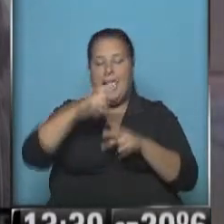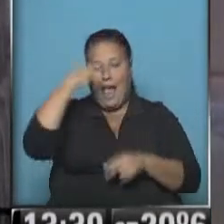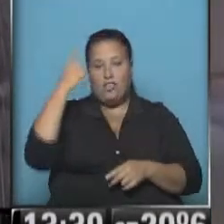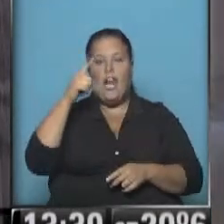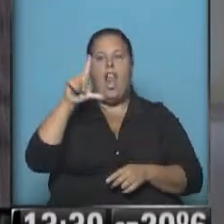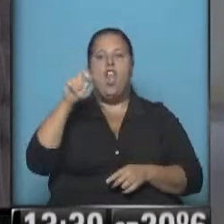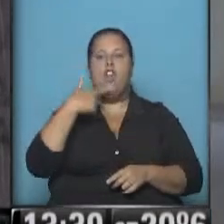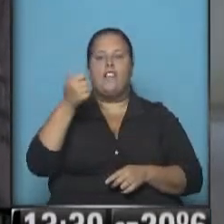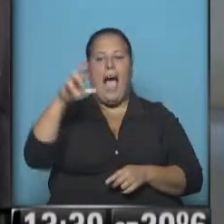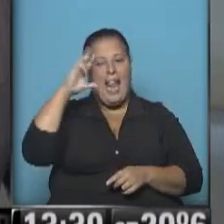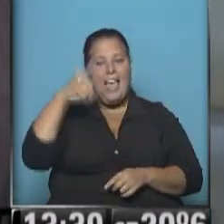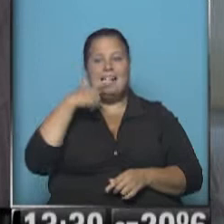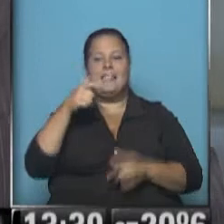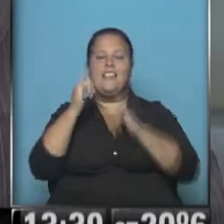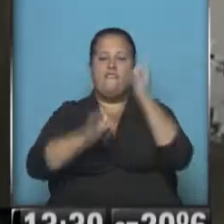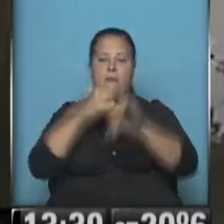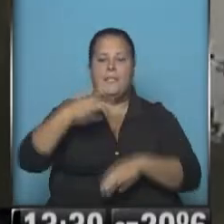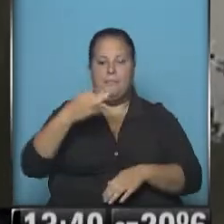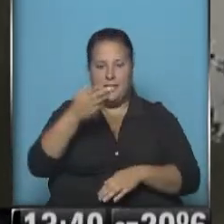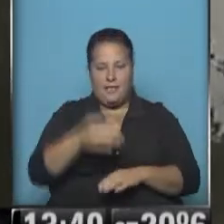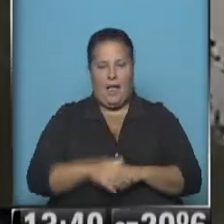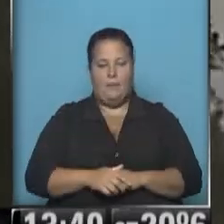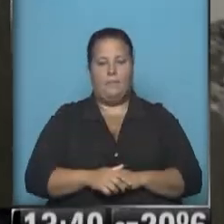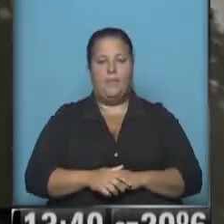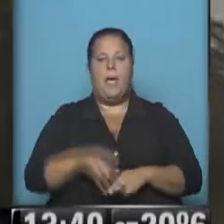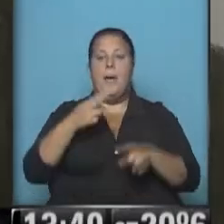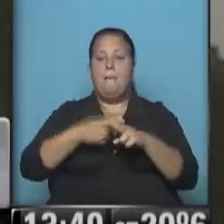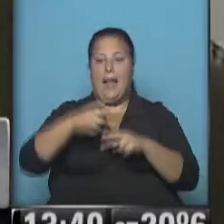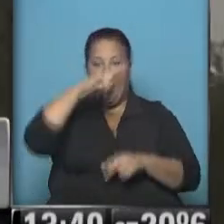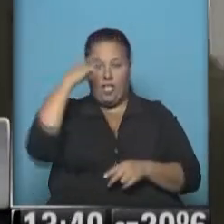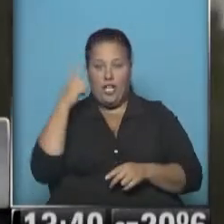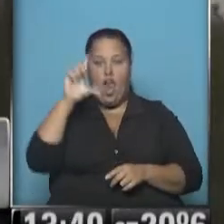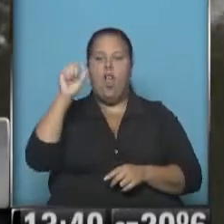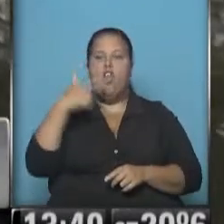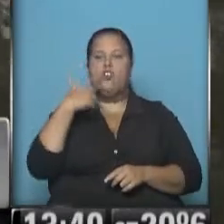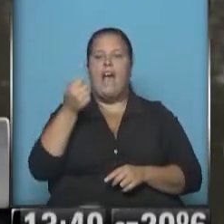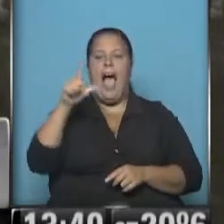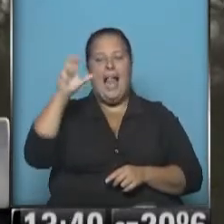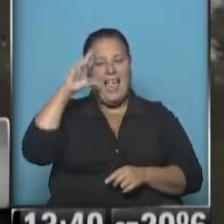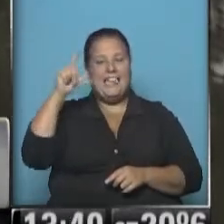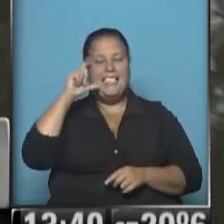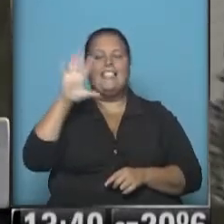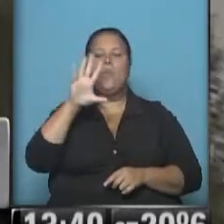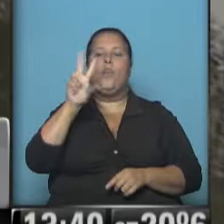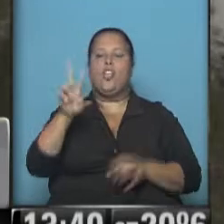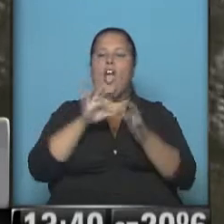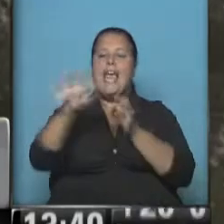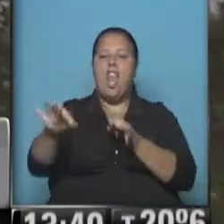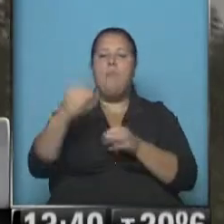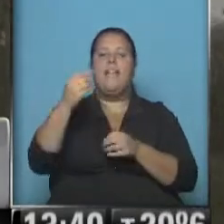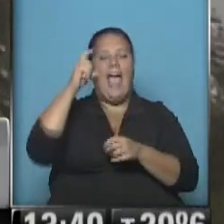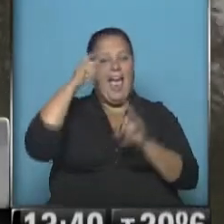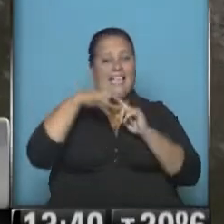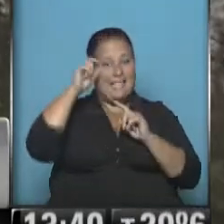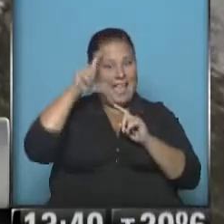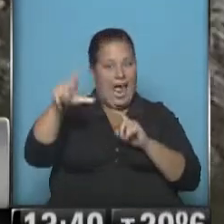Alerces. Informe de los enviados especiales. El Parque Nacional Los Alerces, ubicado a 52 kilómetros de Esquel, es